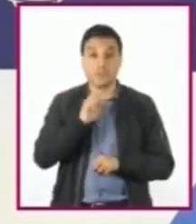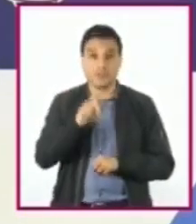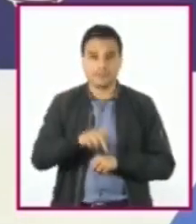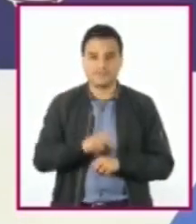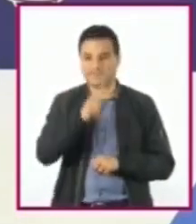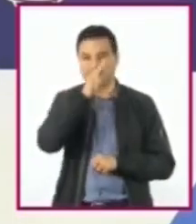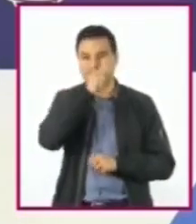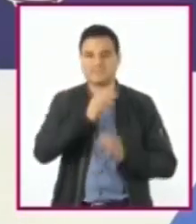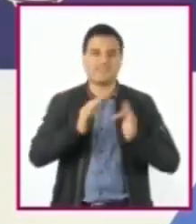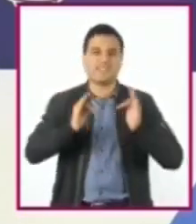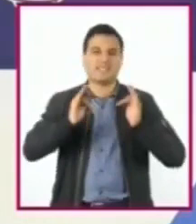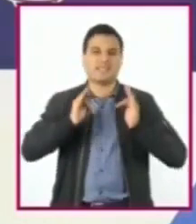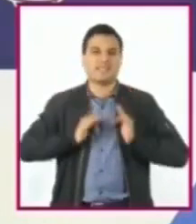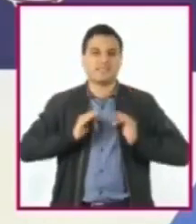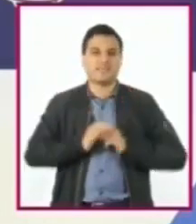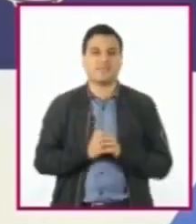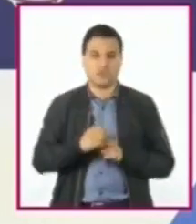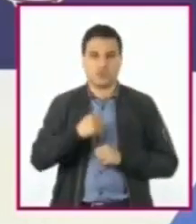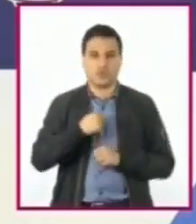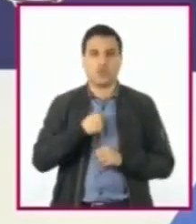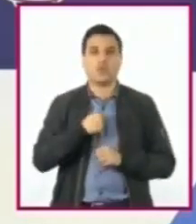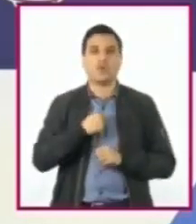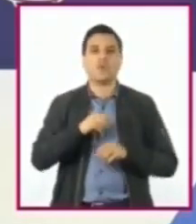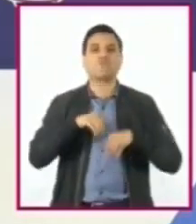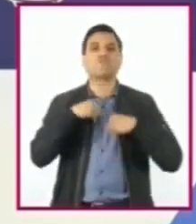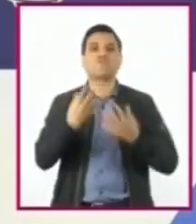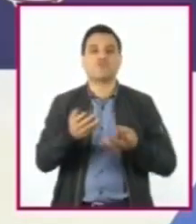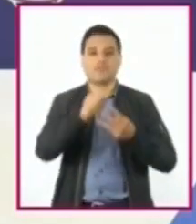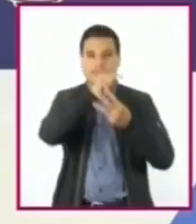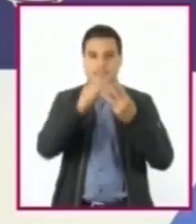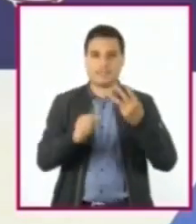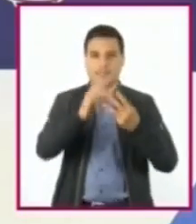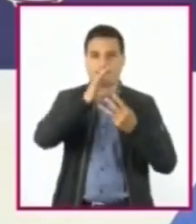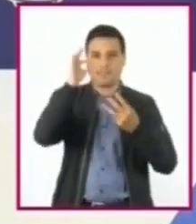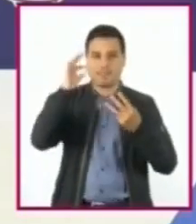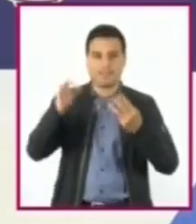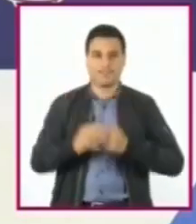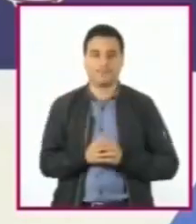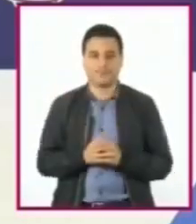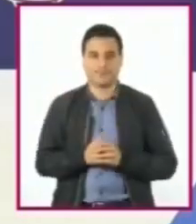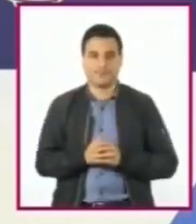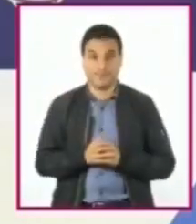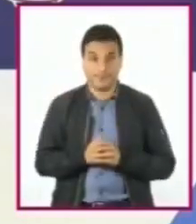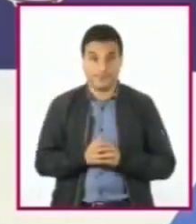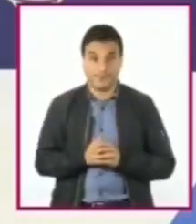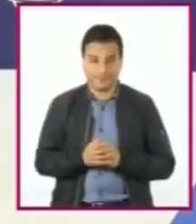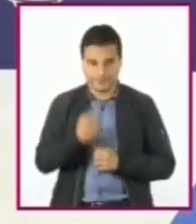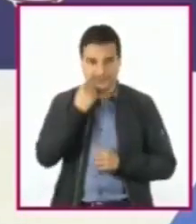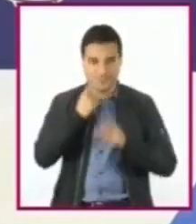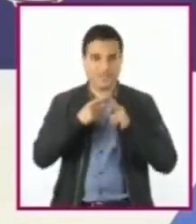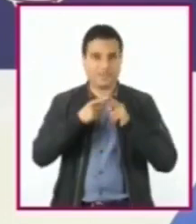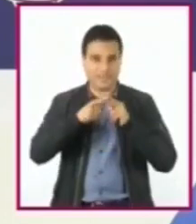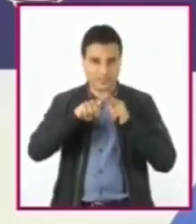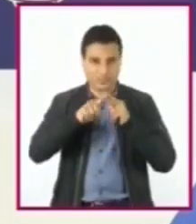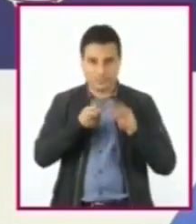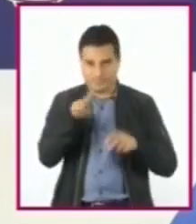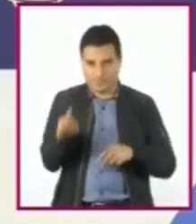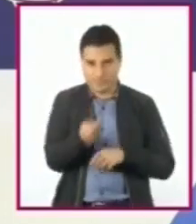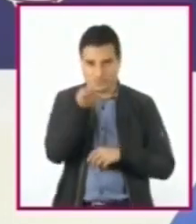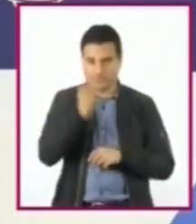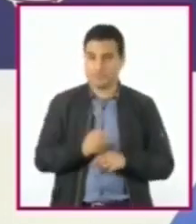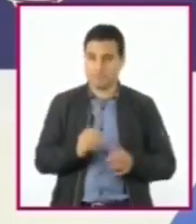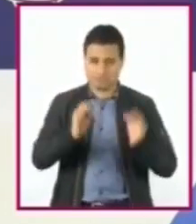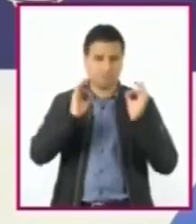te preocupes, te doy 3 opciones para que puedas responder. ¿Qué te parece si comenzamos?